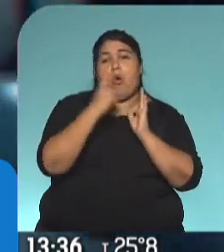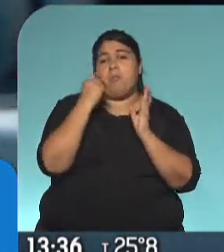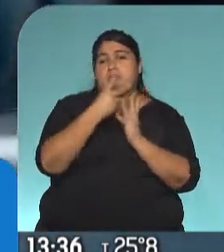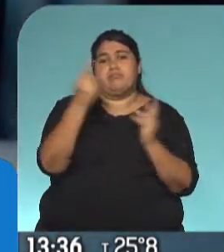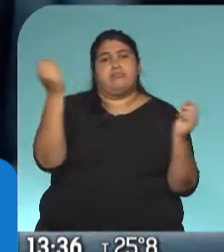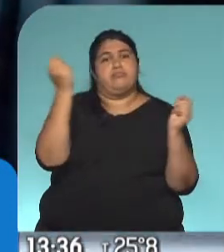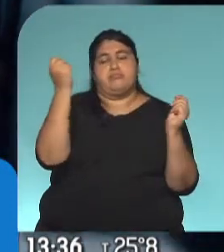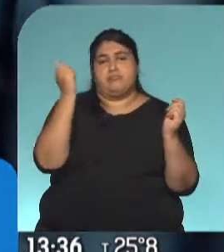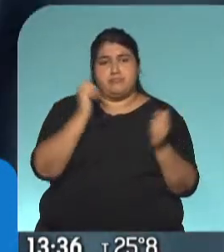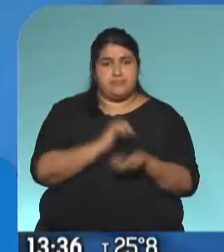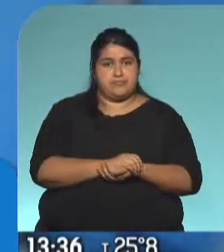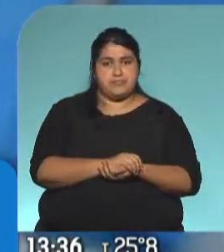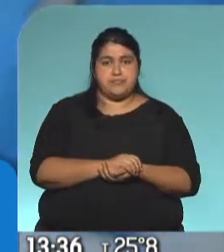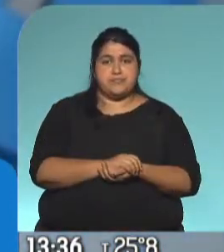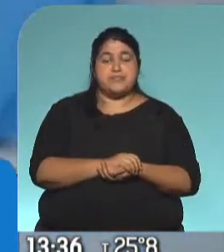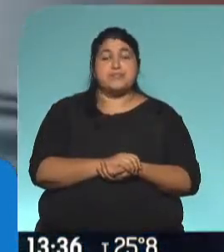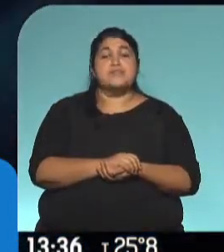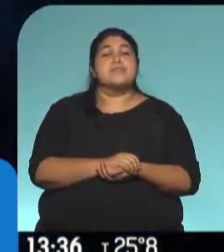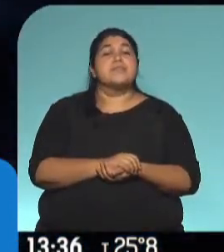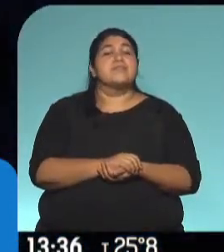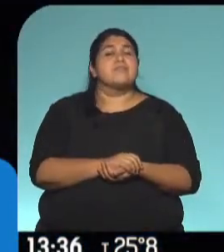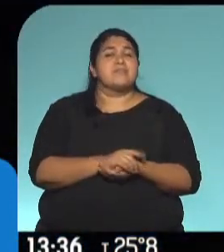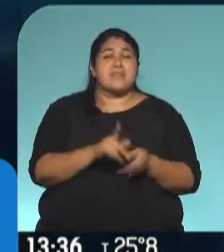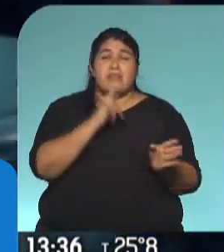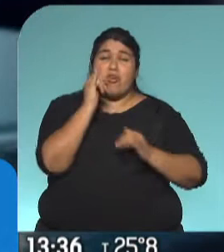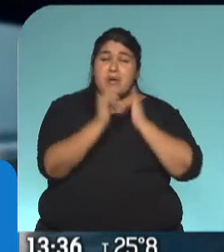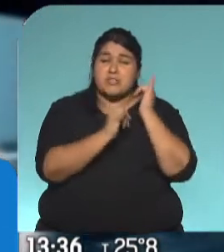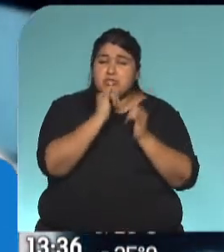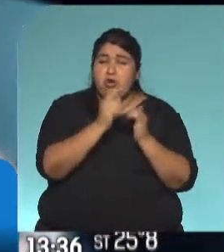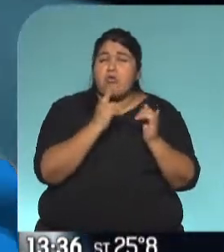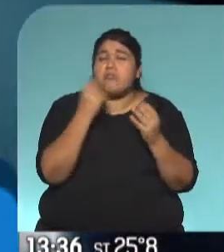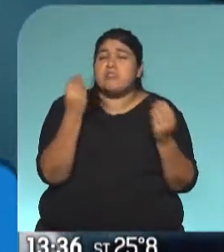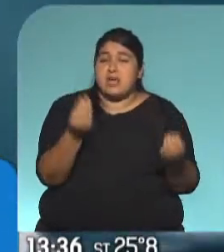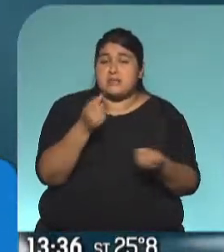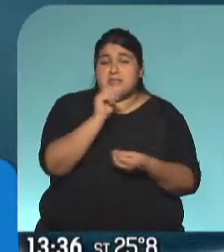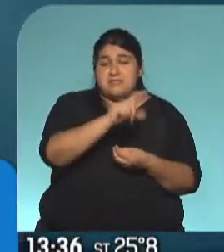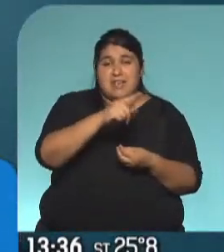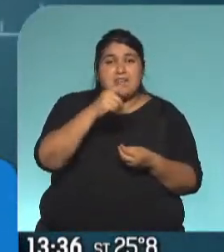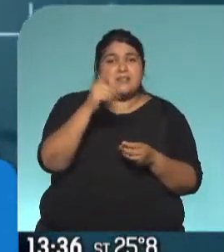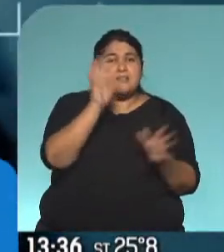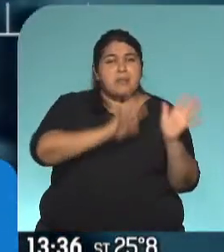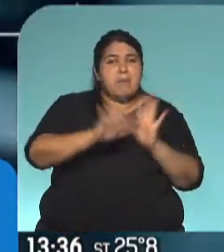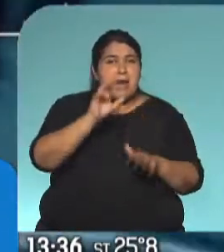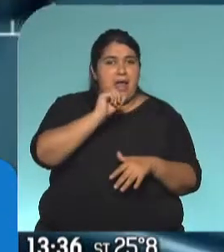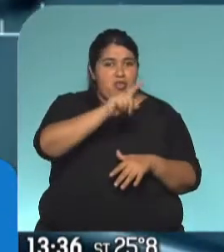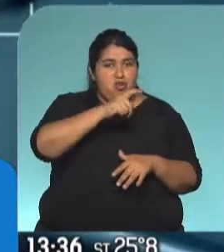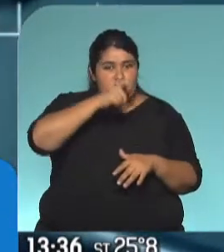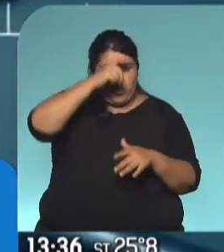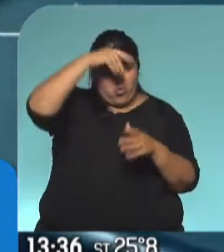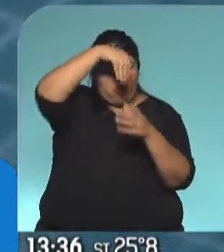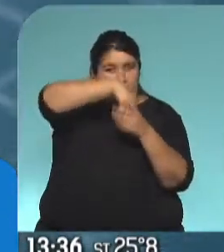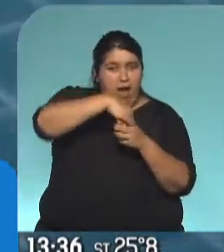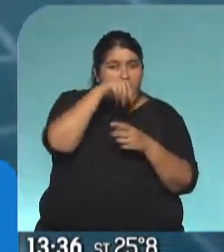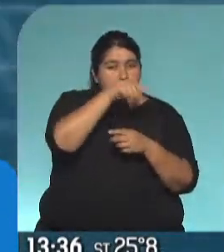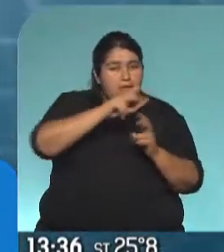salir. Los macabros detalles trascendieron porque la inteligencia turca tenía micrófonos ocultos en el consulado saudí